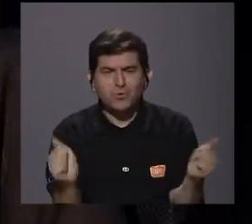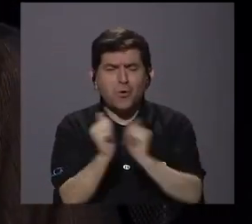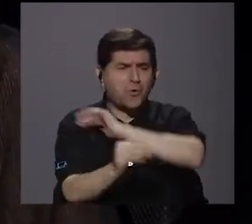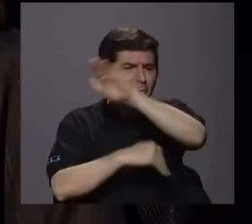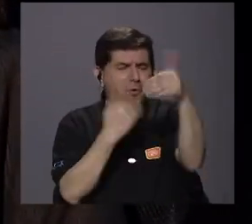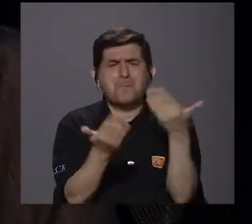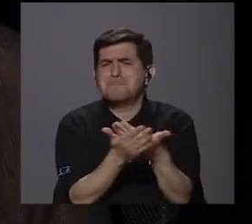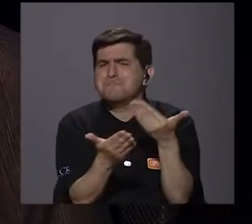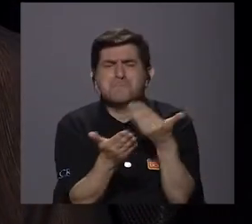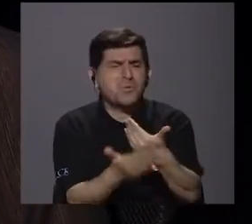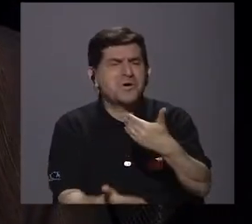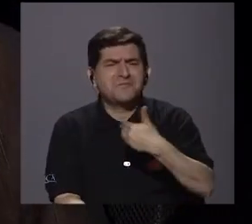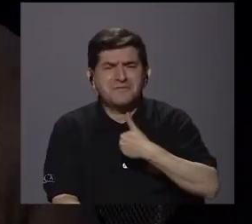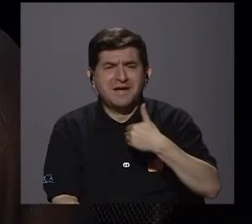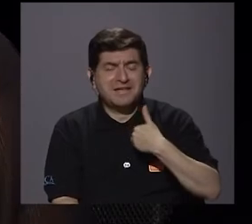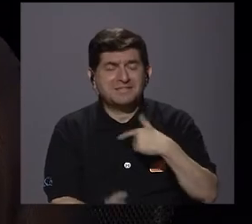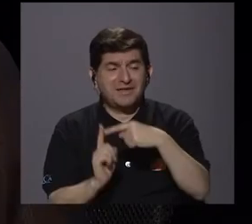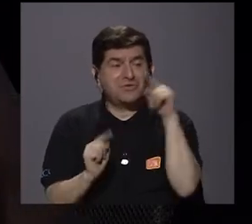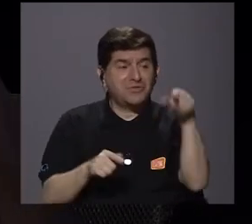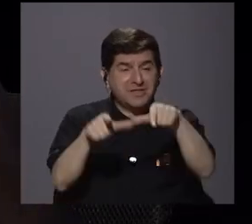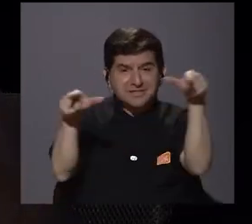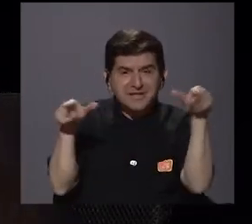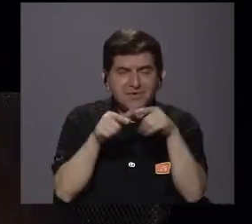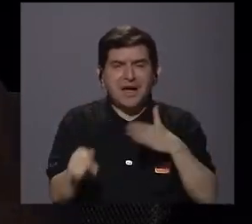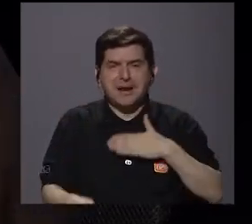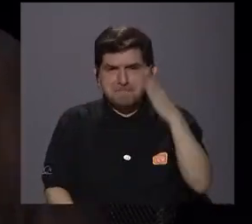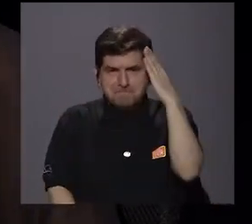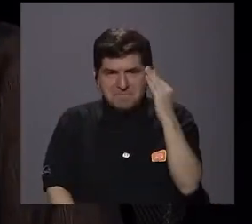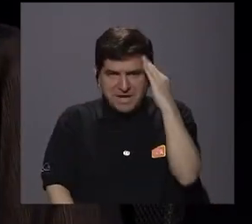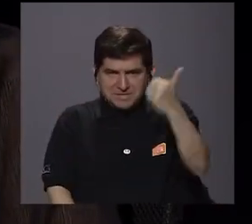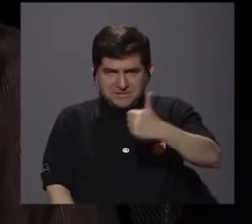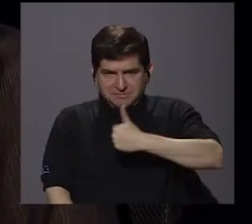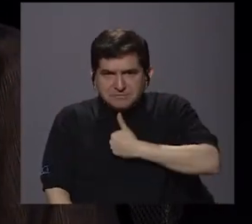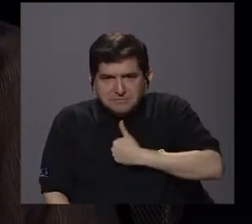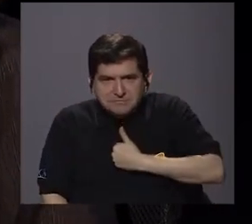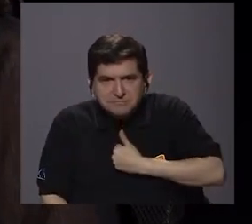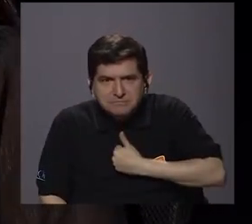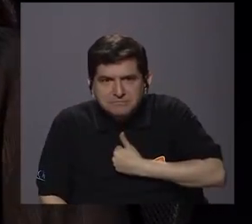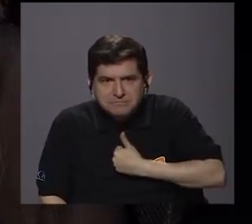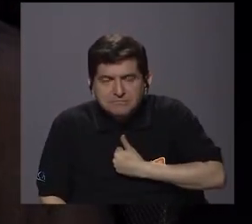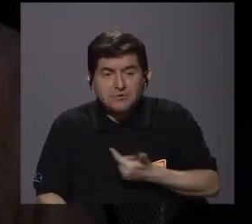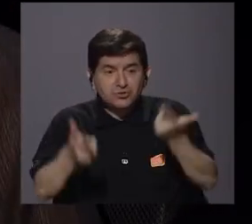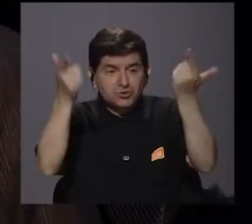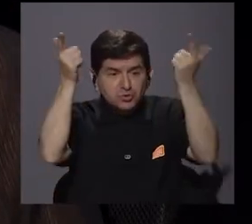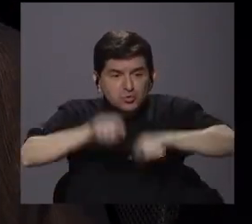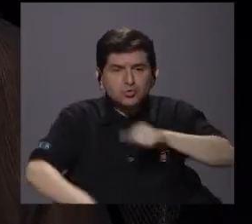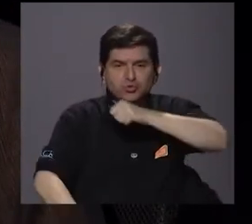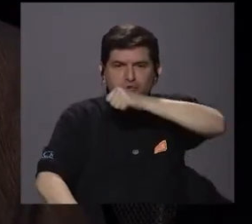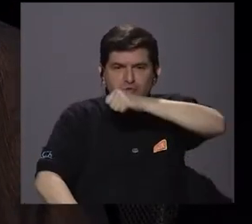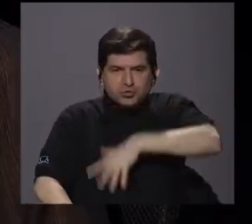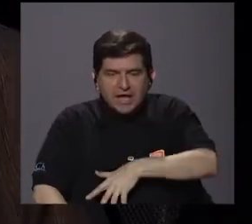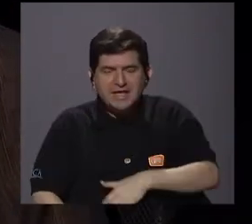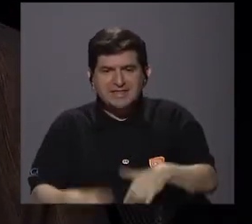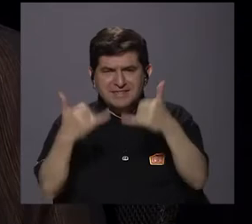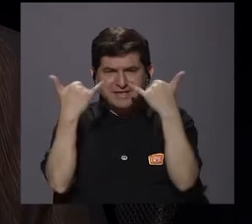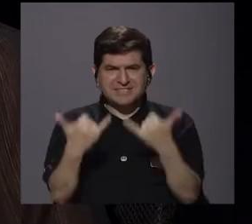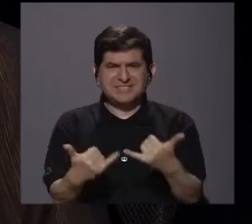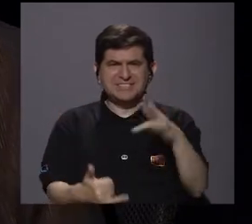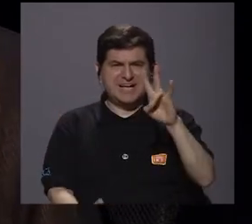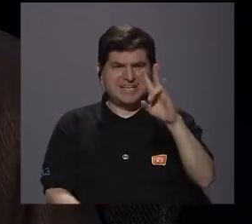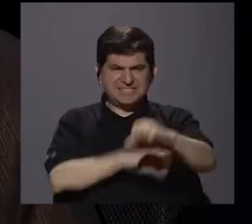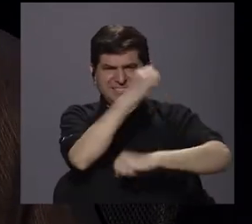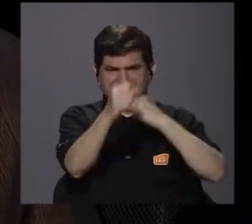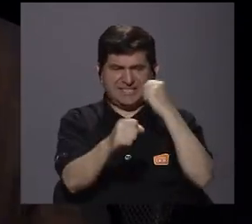con toda la evidencia que yo traigo de allá y mi experiencia vivencial, lo que pasa en Palestina hace más de